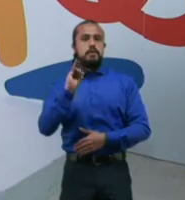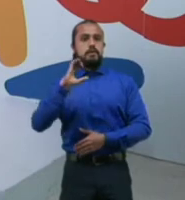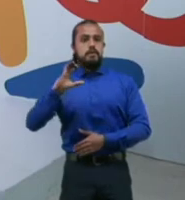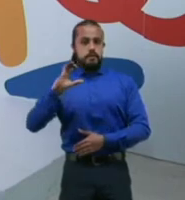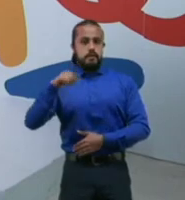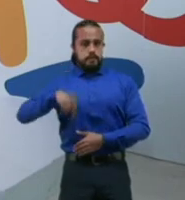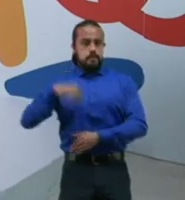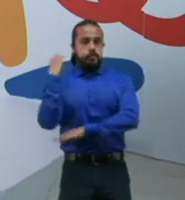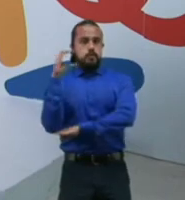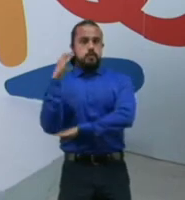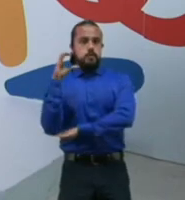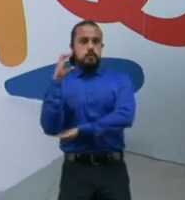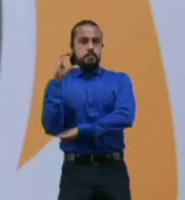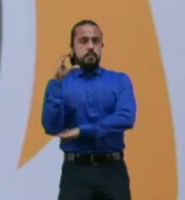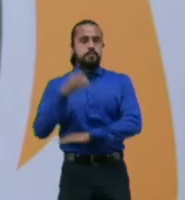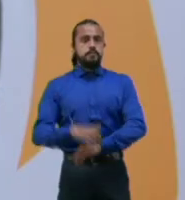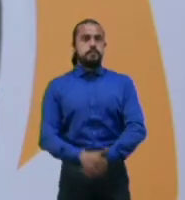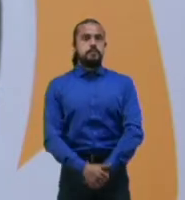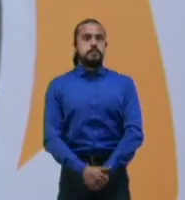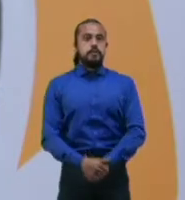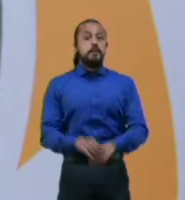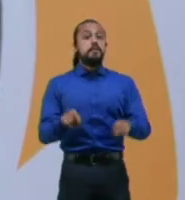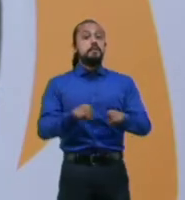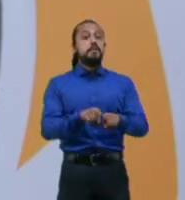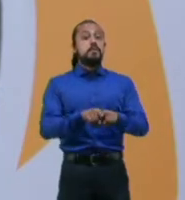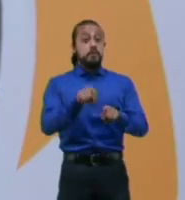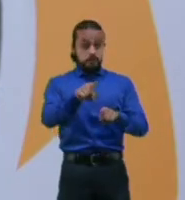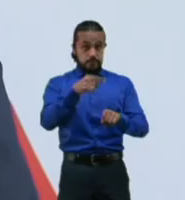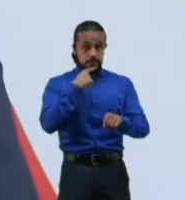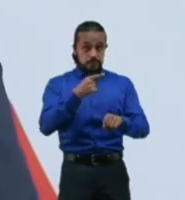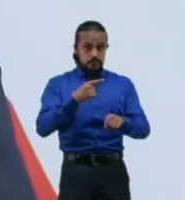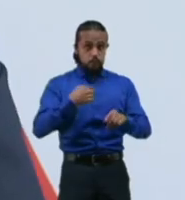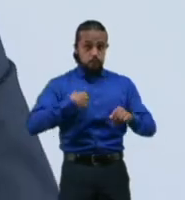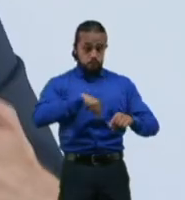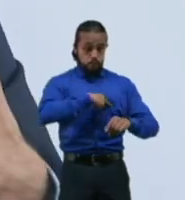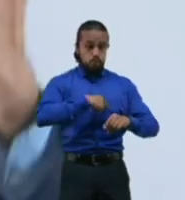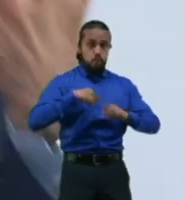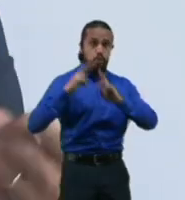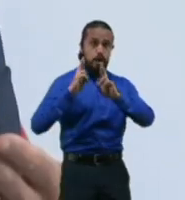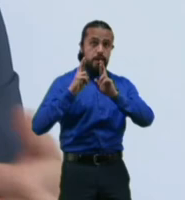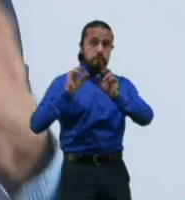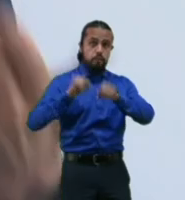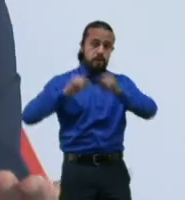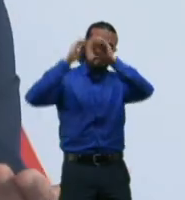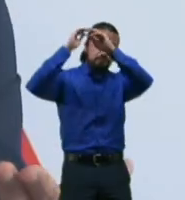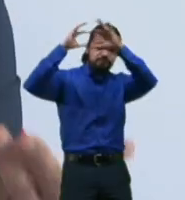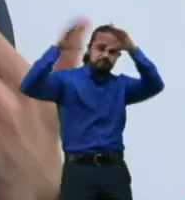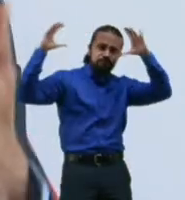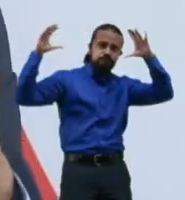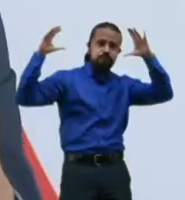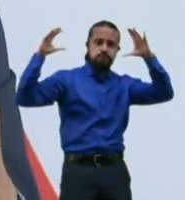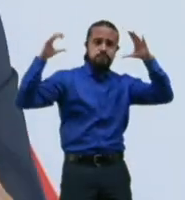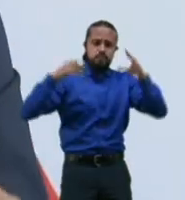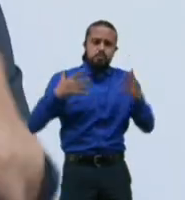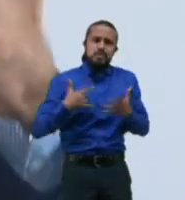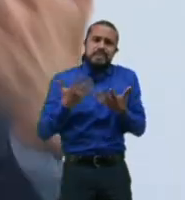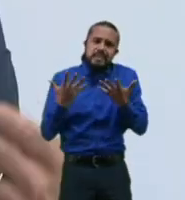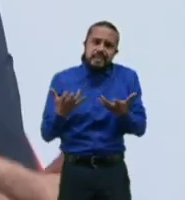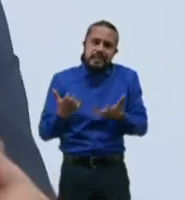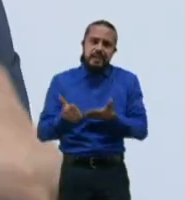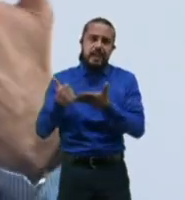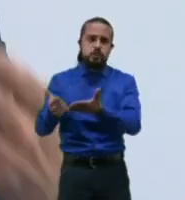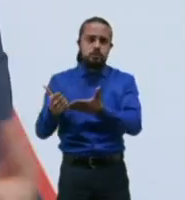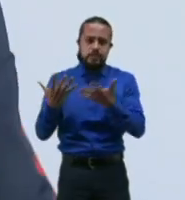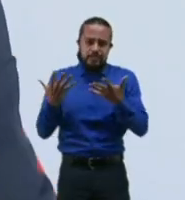todos los colombianos podamos como usted decía realizar nuestros sueños digamos porque muchas veces queremos ayudar pero no sabemos cómo y aquí lo que estamos